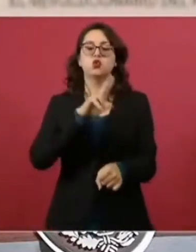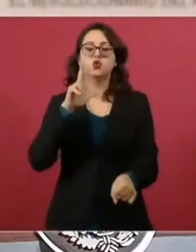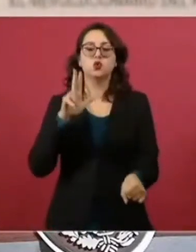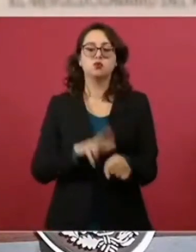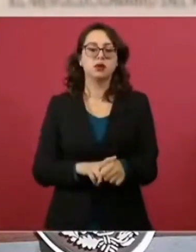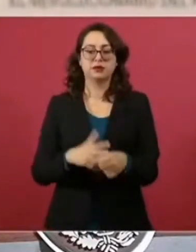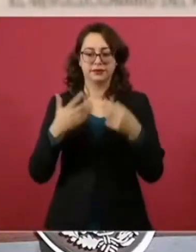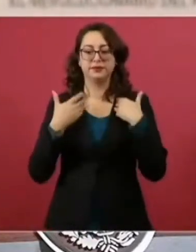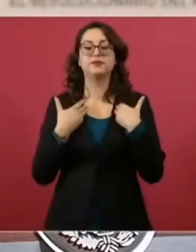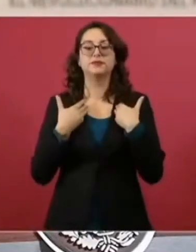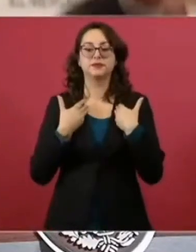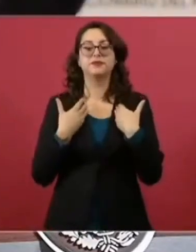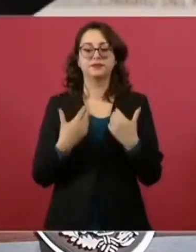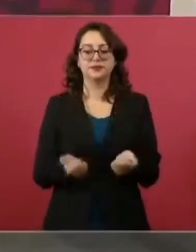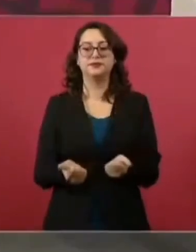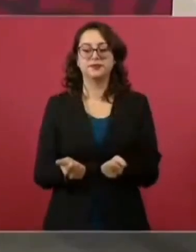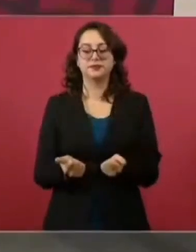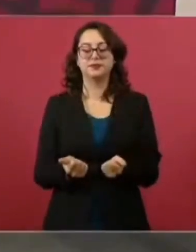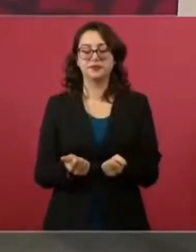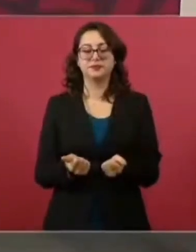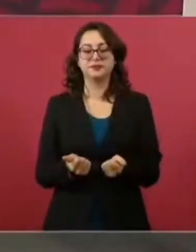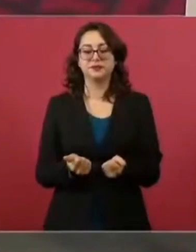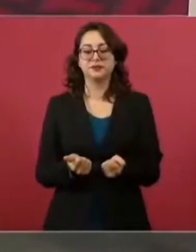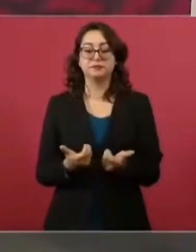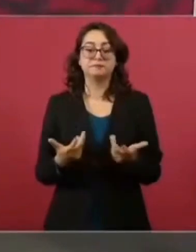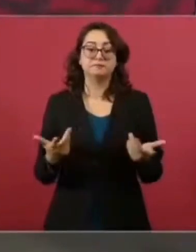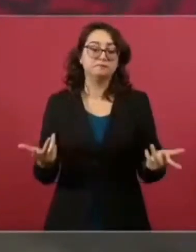siglo, pues estoy